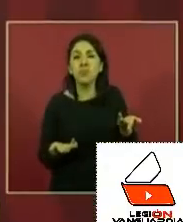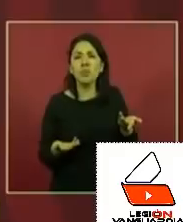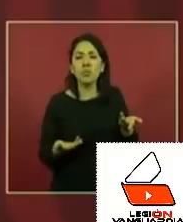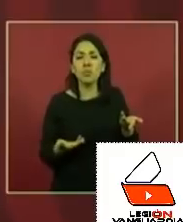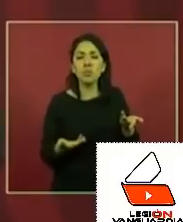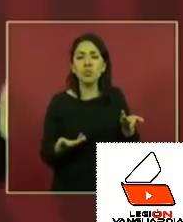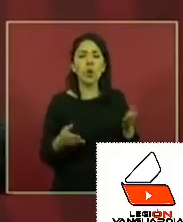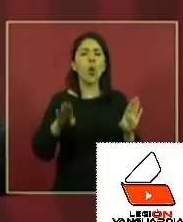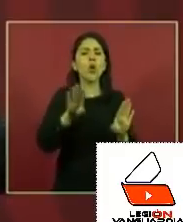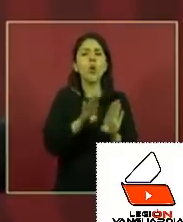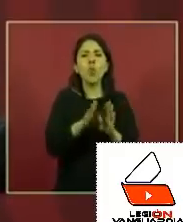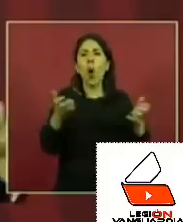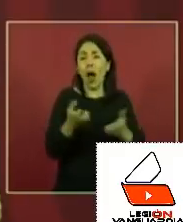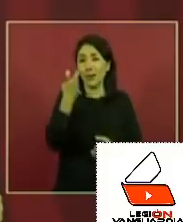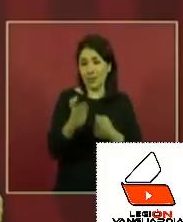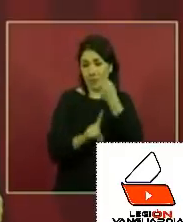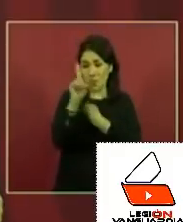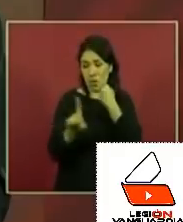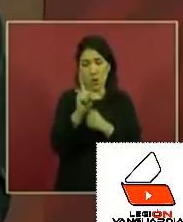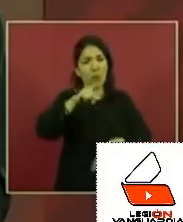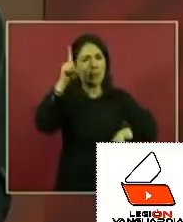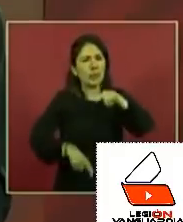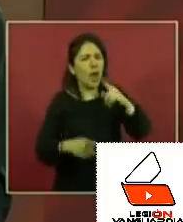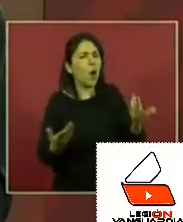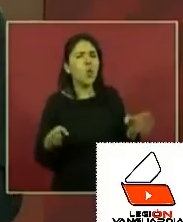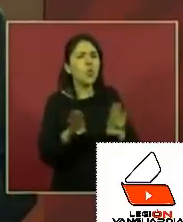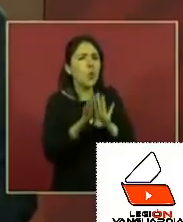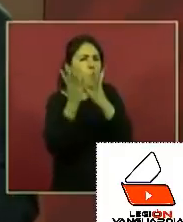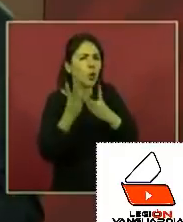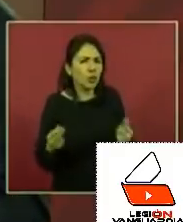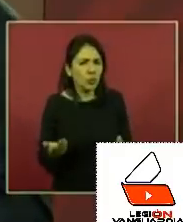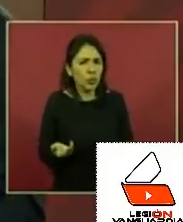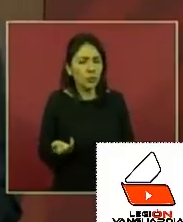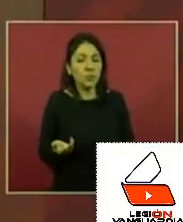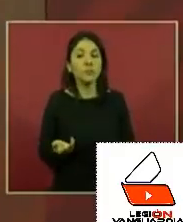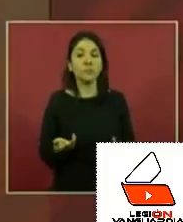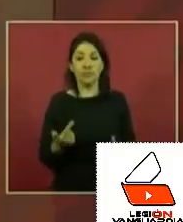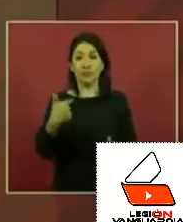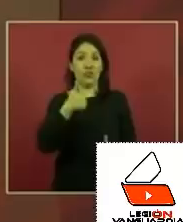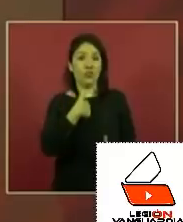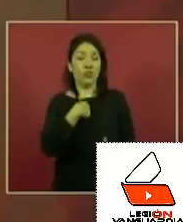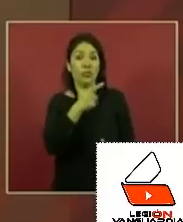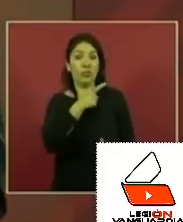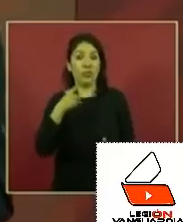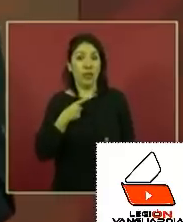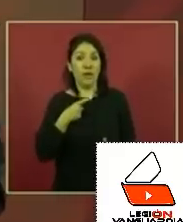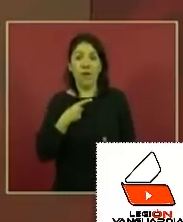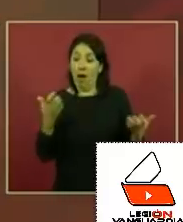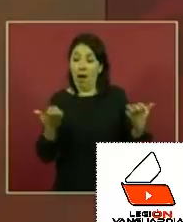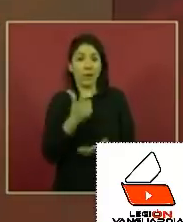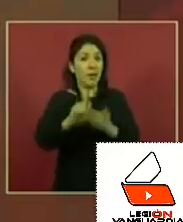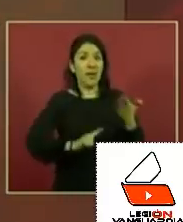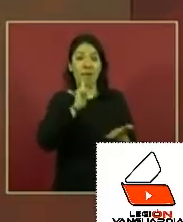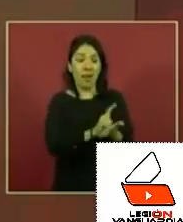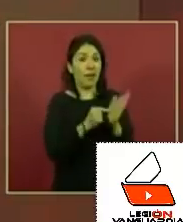A resolver El problema Porque Yo tengo que Aplicar la ley